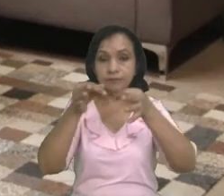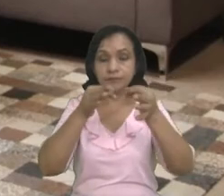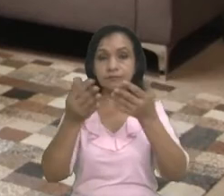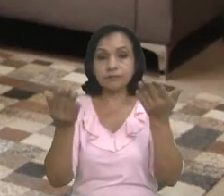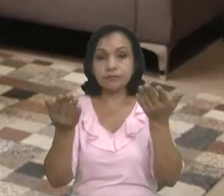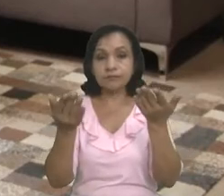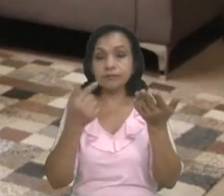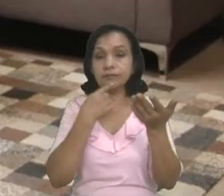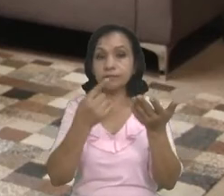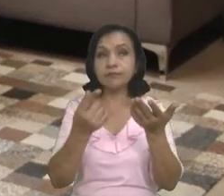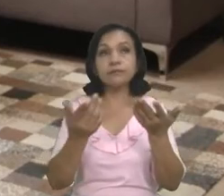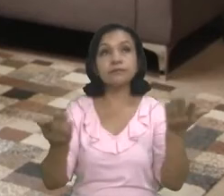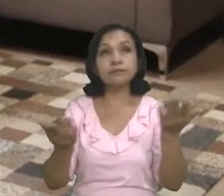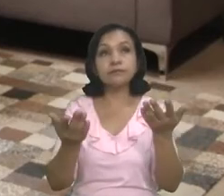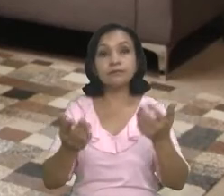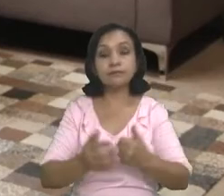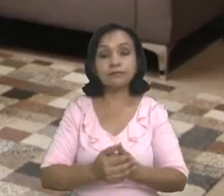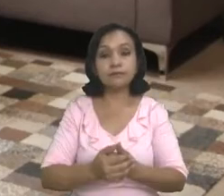precisamente